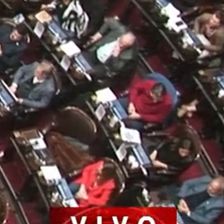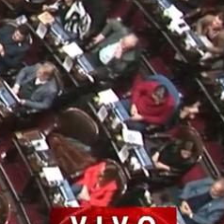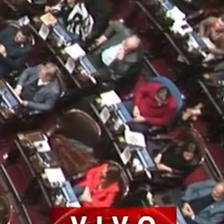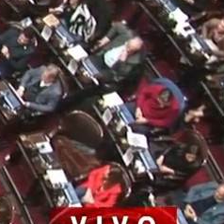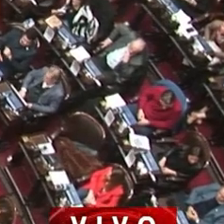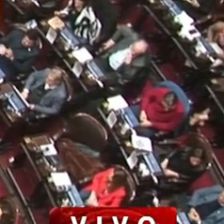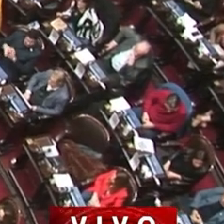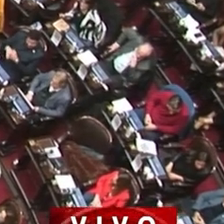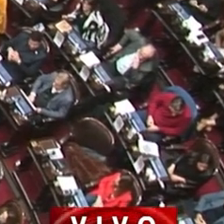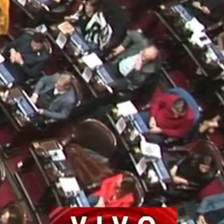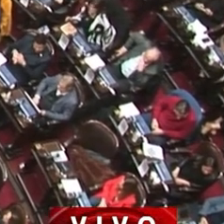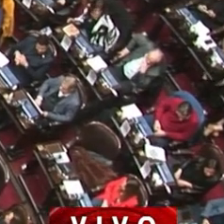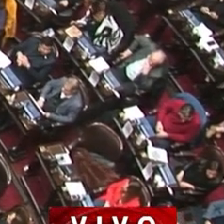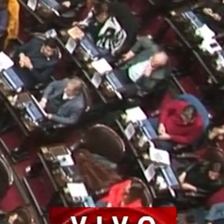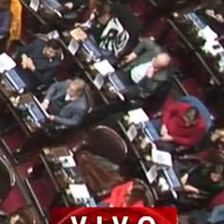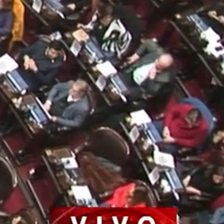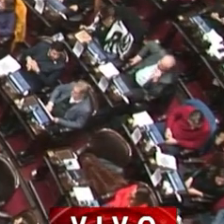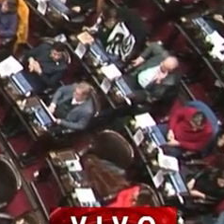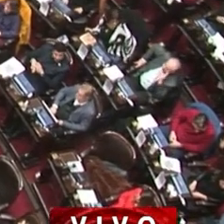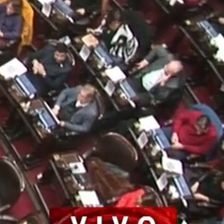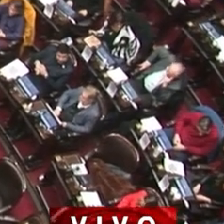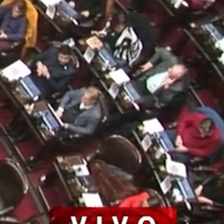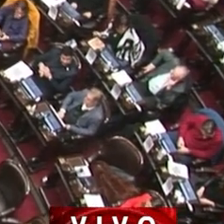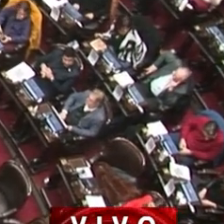¿Querés cortar el tiempo porque ya votaron todos?